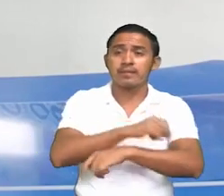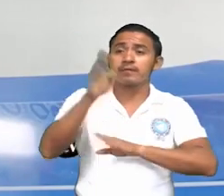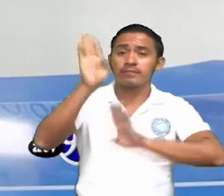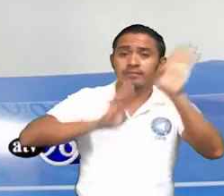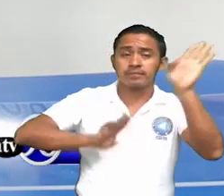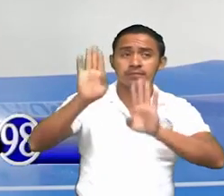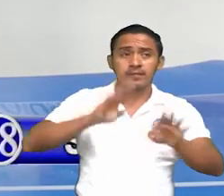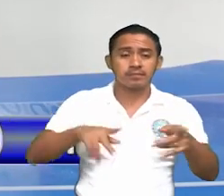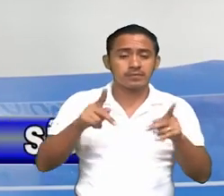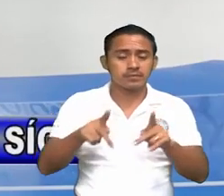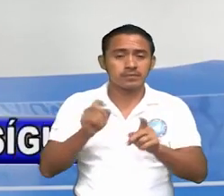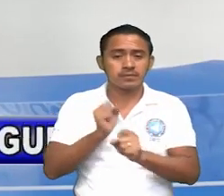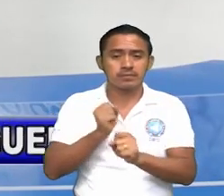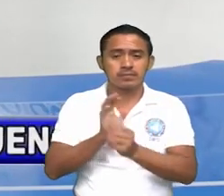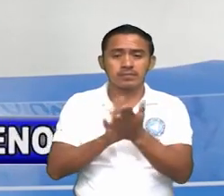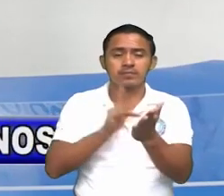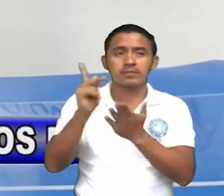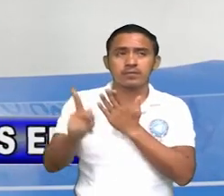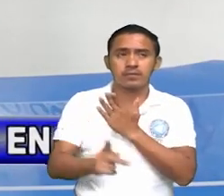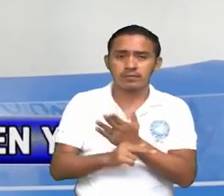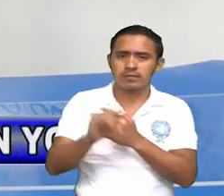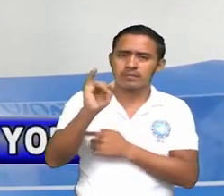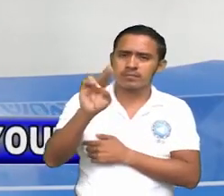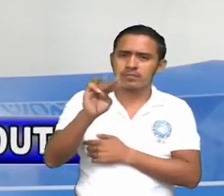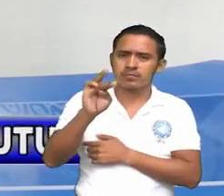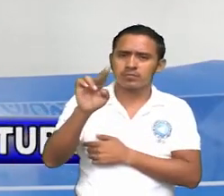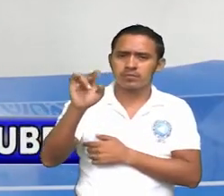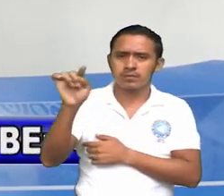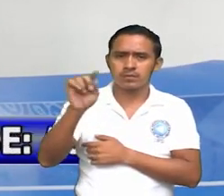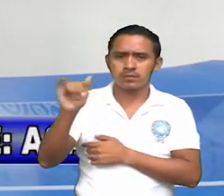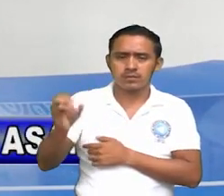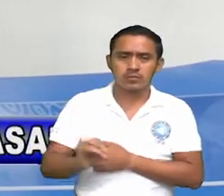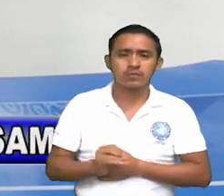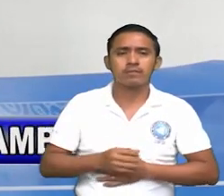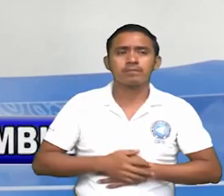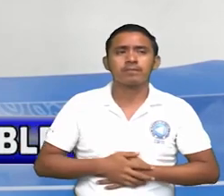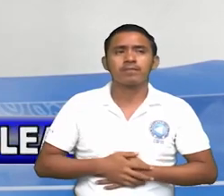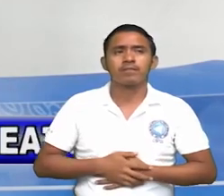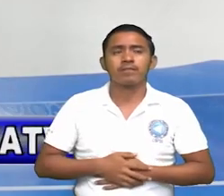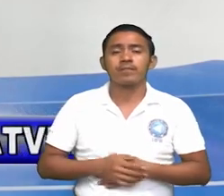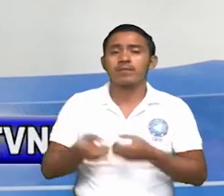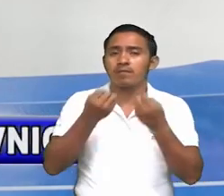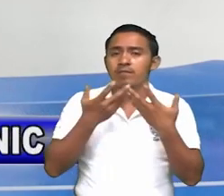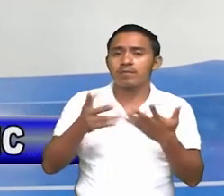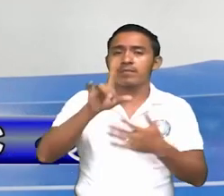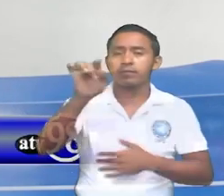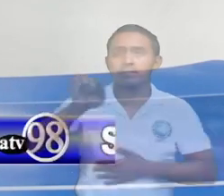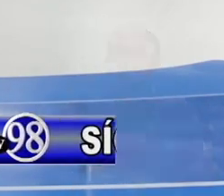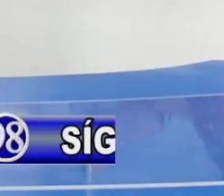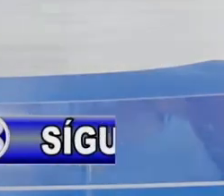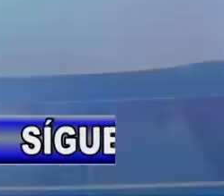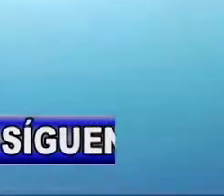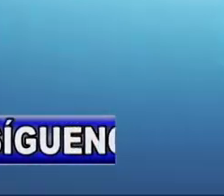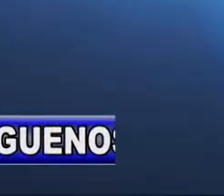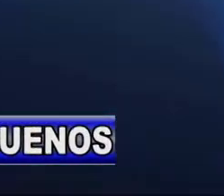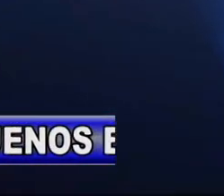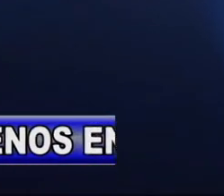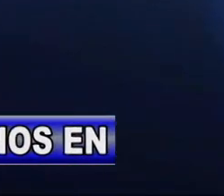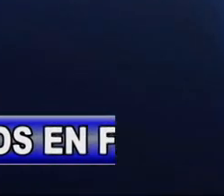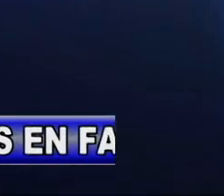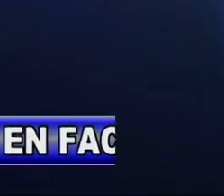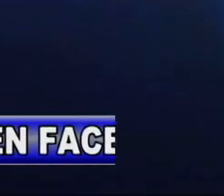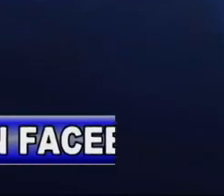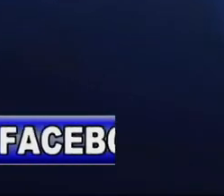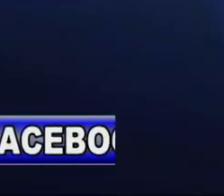participa el personal de los programas de inmunización y vigilancia epidemiológica. Liz Escoto con los detalles.